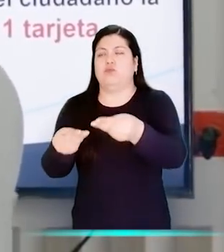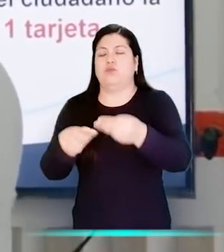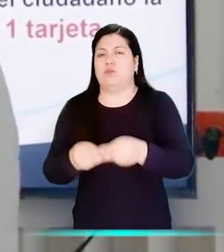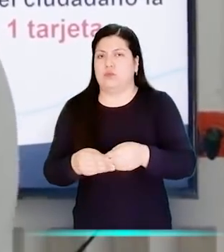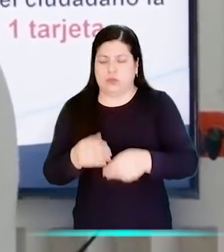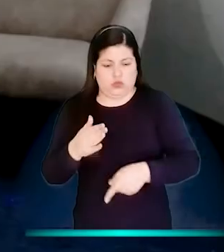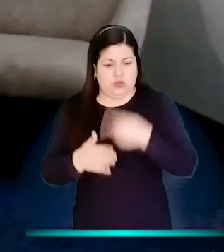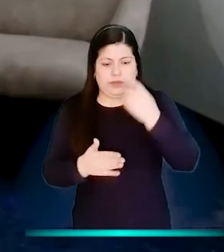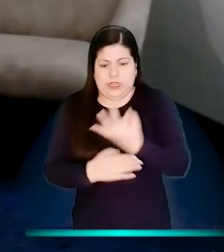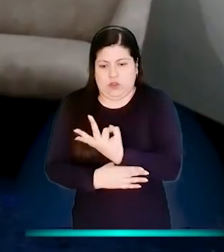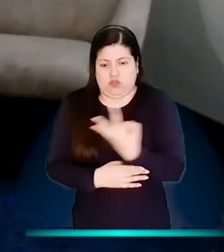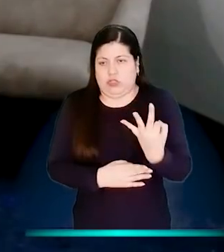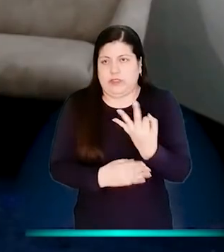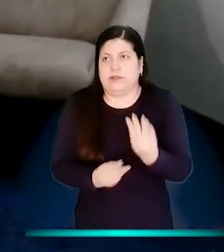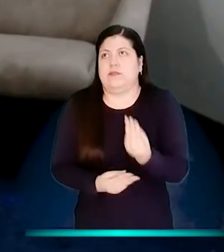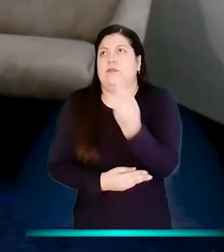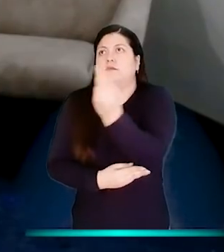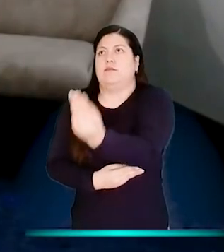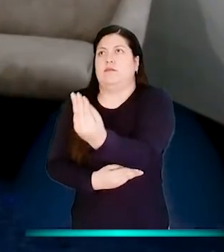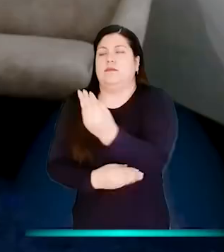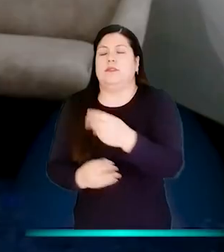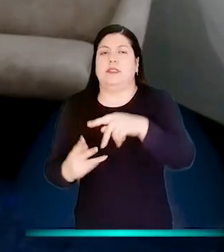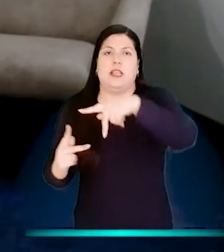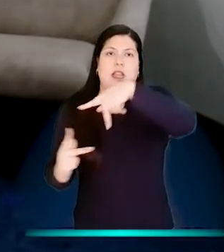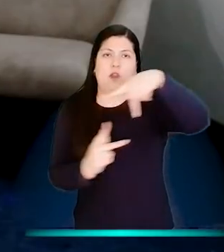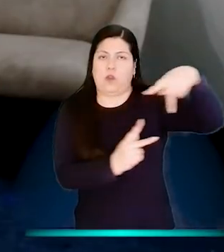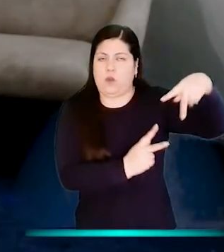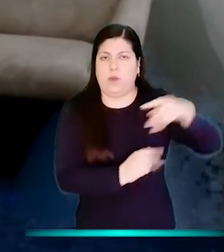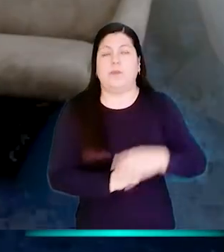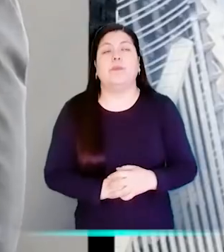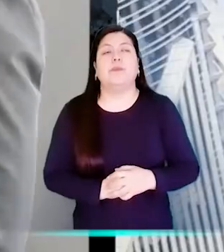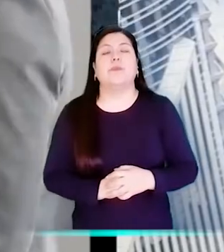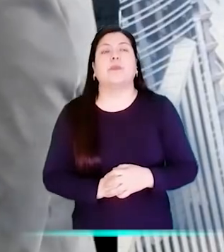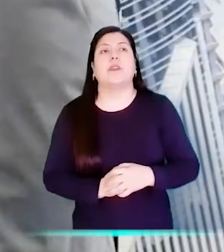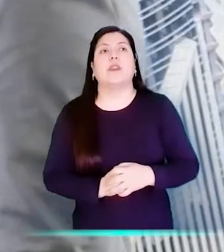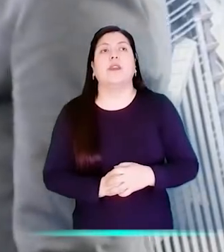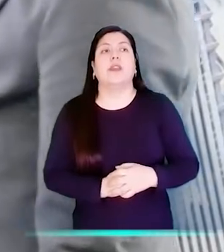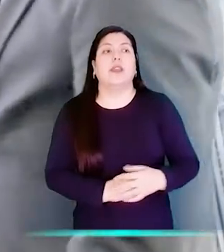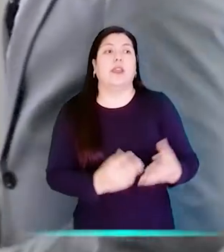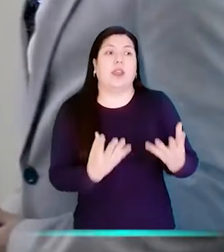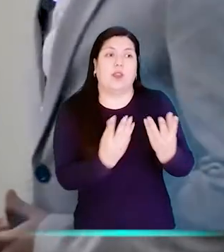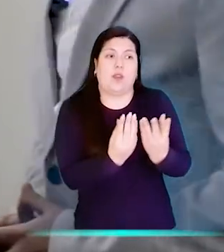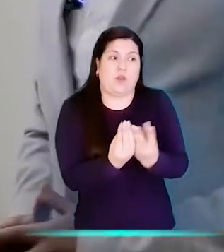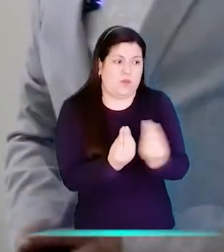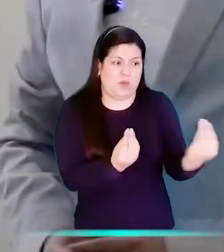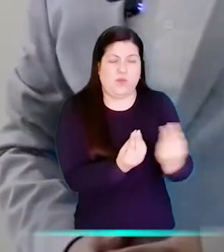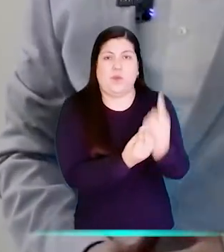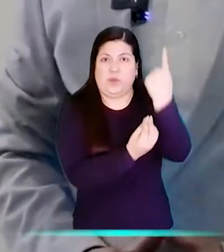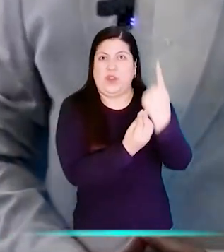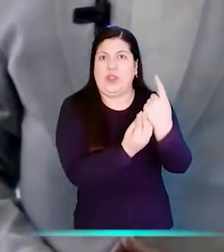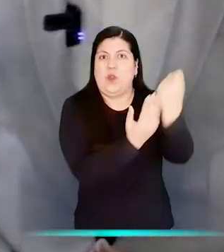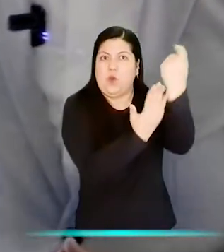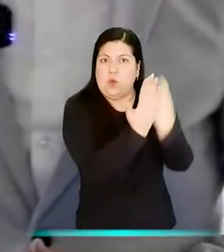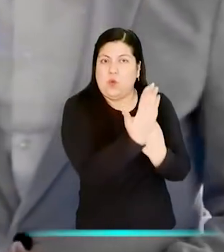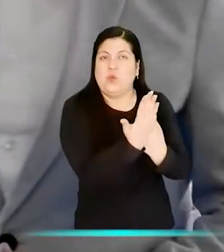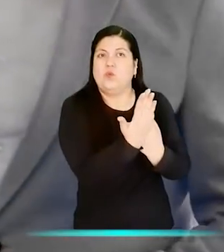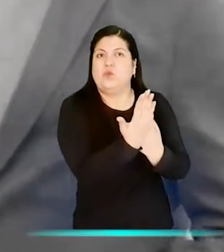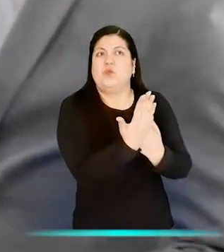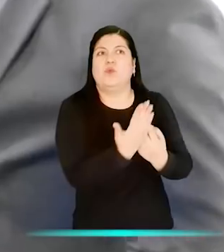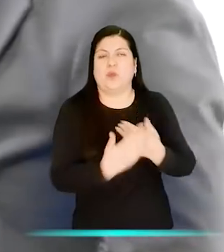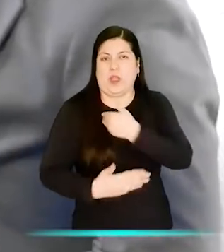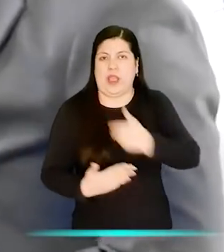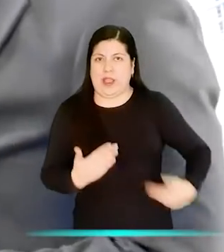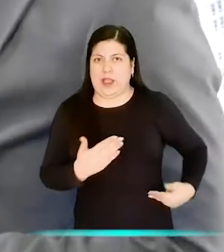se permite la votación simultánea para esta población que va a elegir estas circunscripciones. Finalmente, la consulta, como lo precisamos